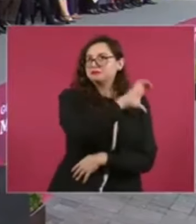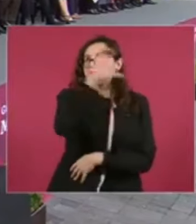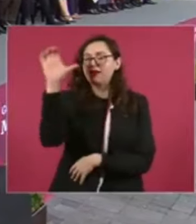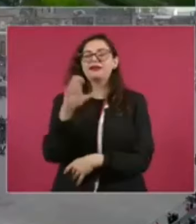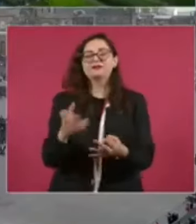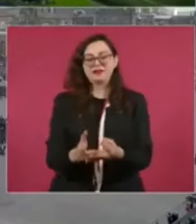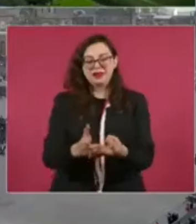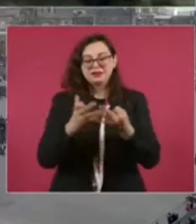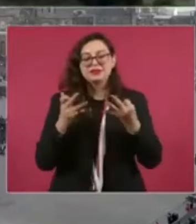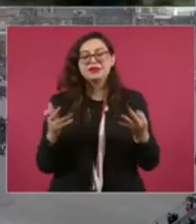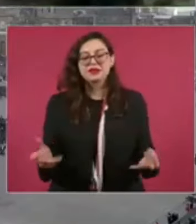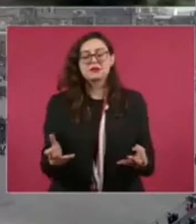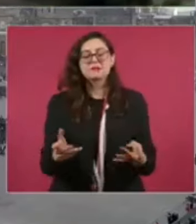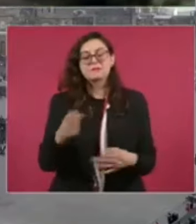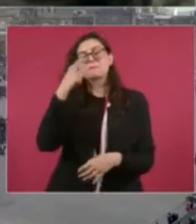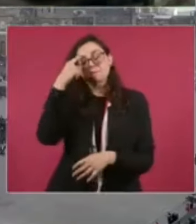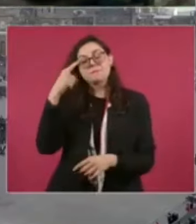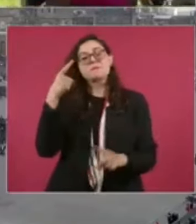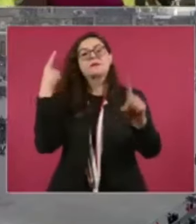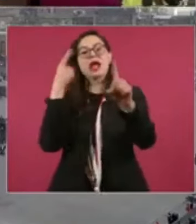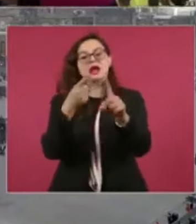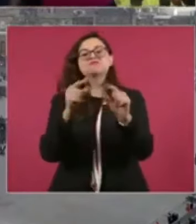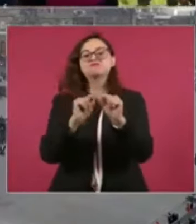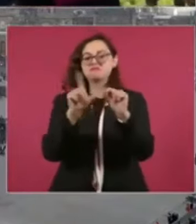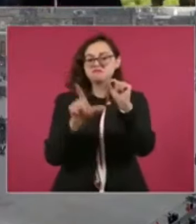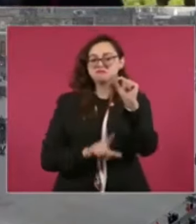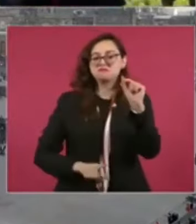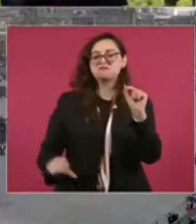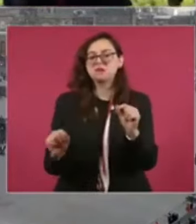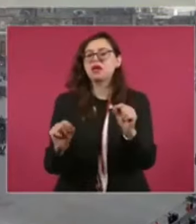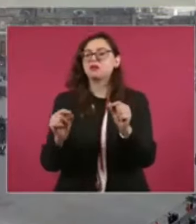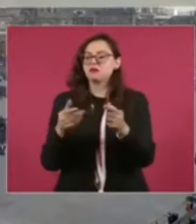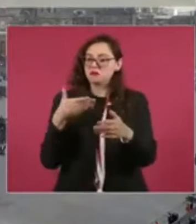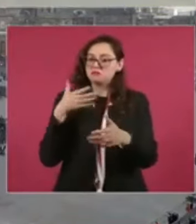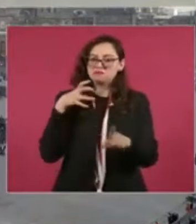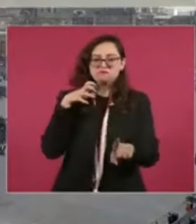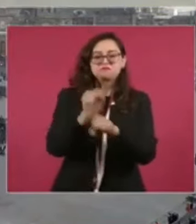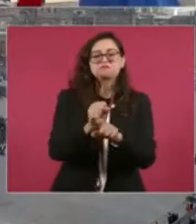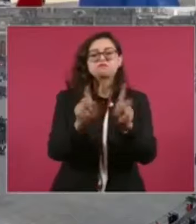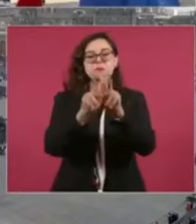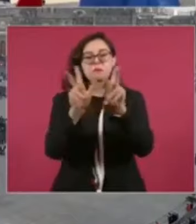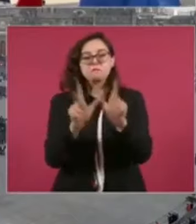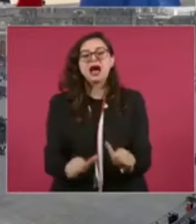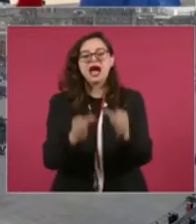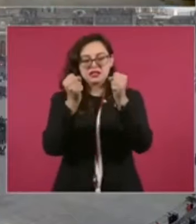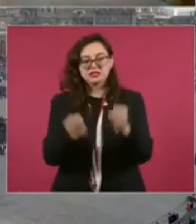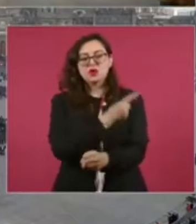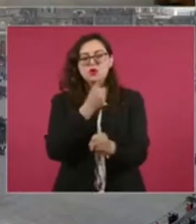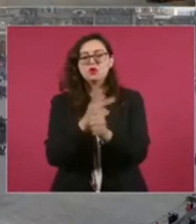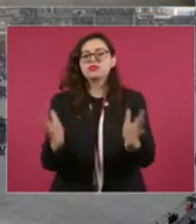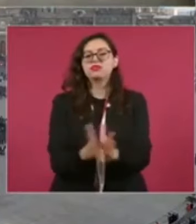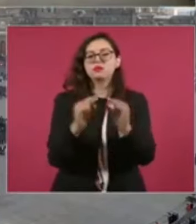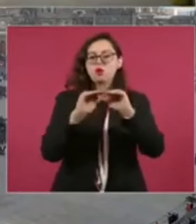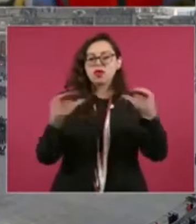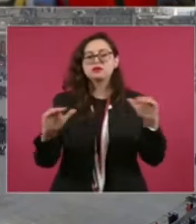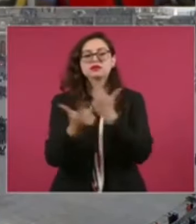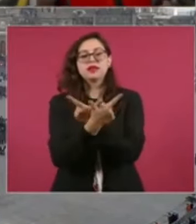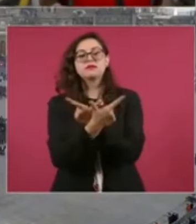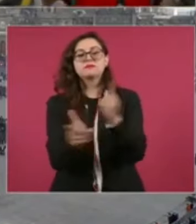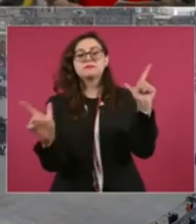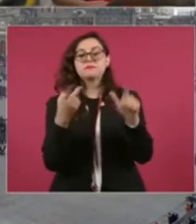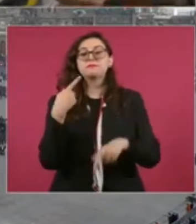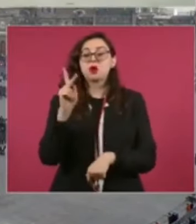tierra, para contribuir a llevar a México por el sendero de la paz, la seguridad, la democracia, la libertad y sobre